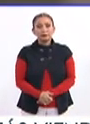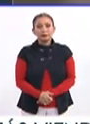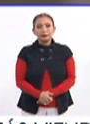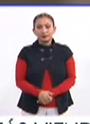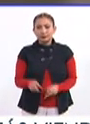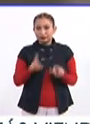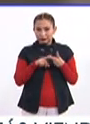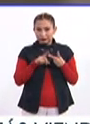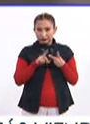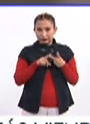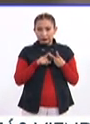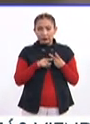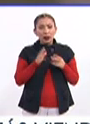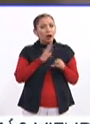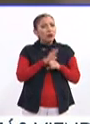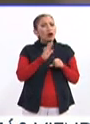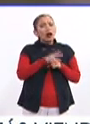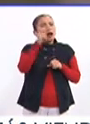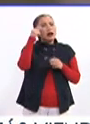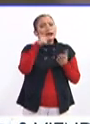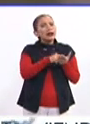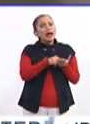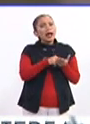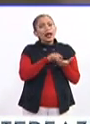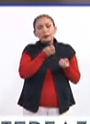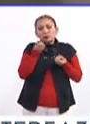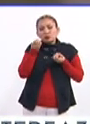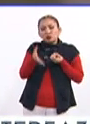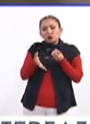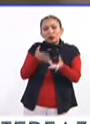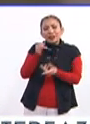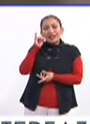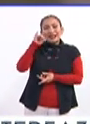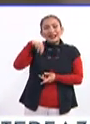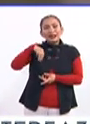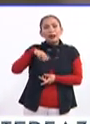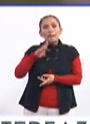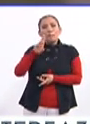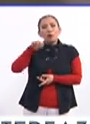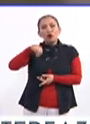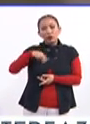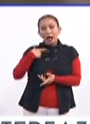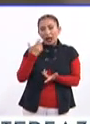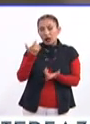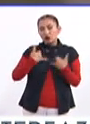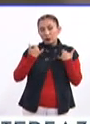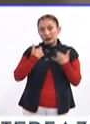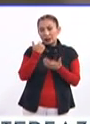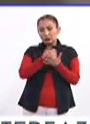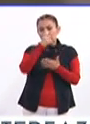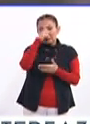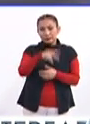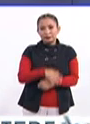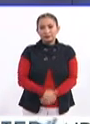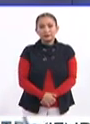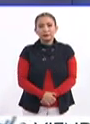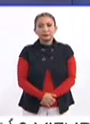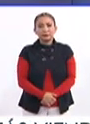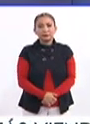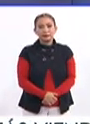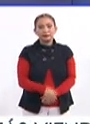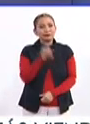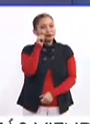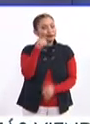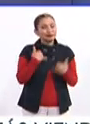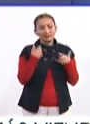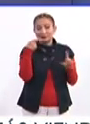Y bueno, la segunda es, ¿cuál cree que son las aportaciones de Inmun a la juventud de la Ciudad de México? Juventud